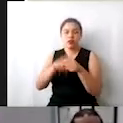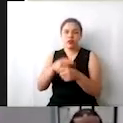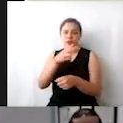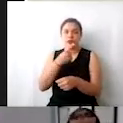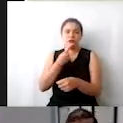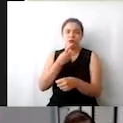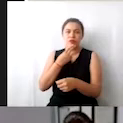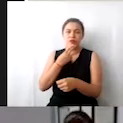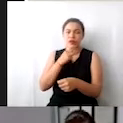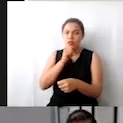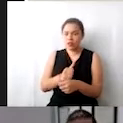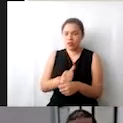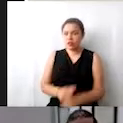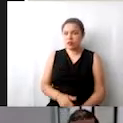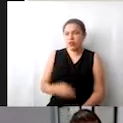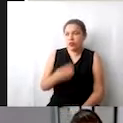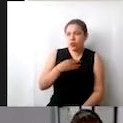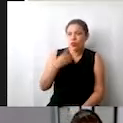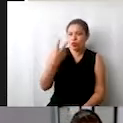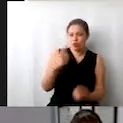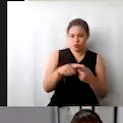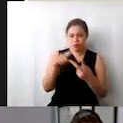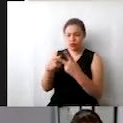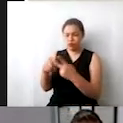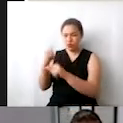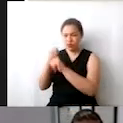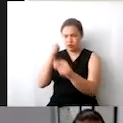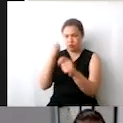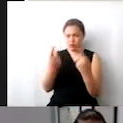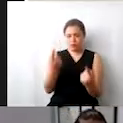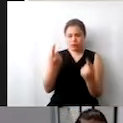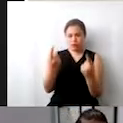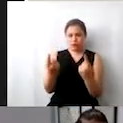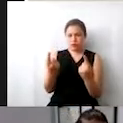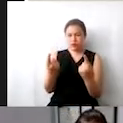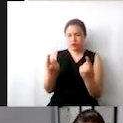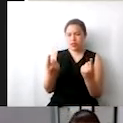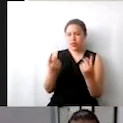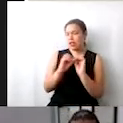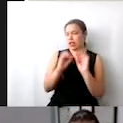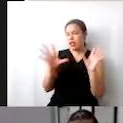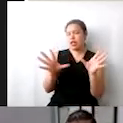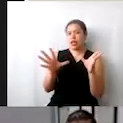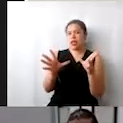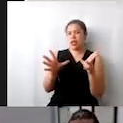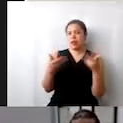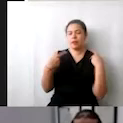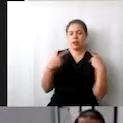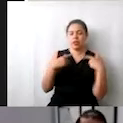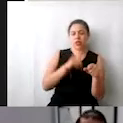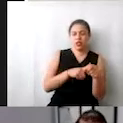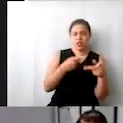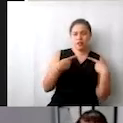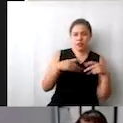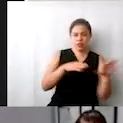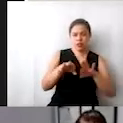es, bueno, si los dos son transporte, obviamente hay una distinción entre si es personal, de trabajadores y